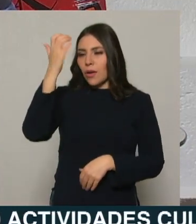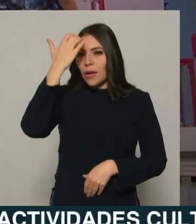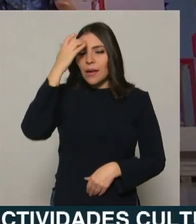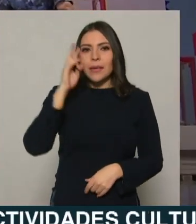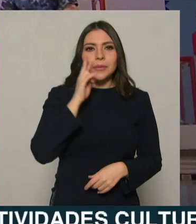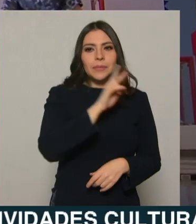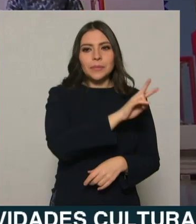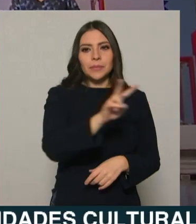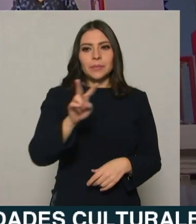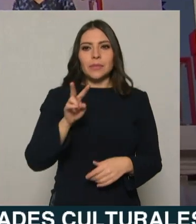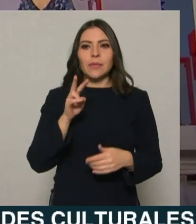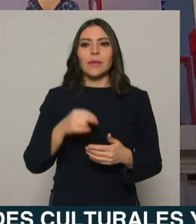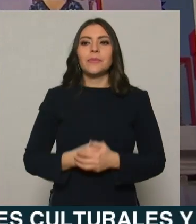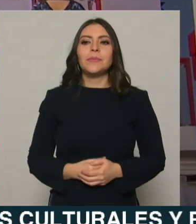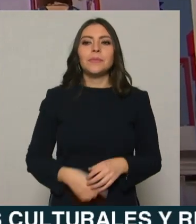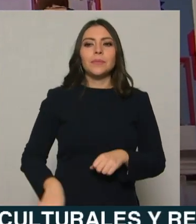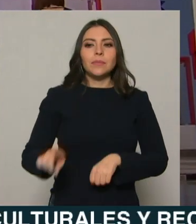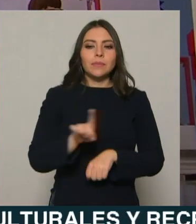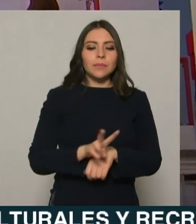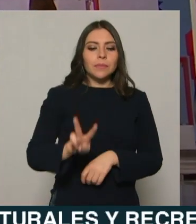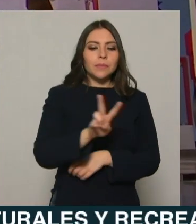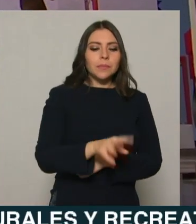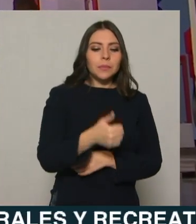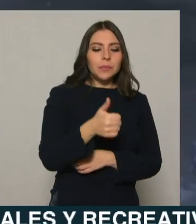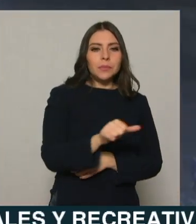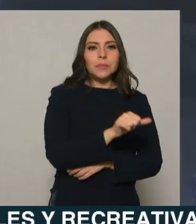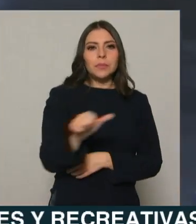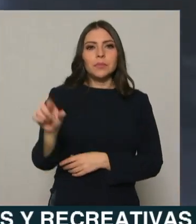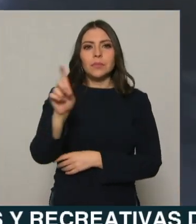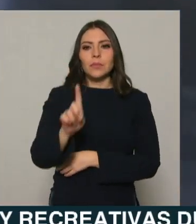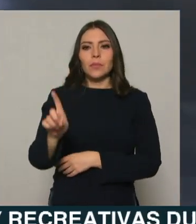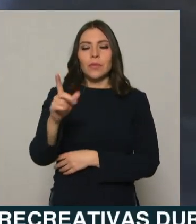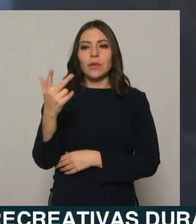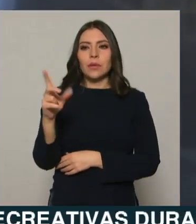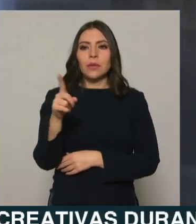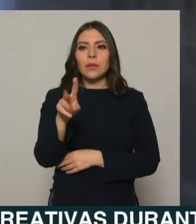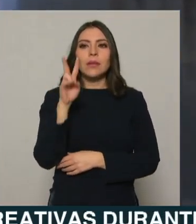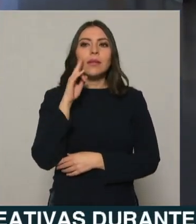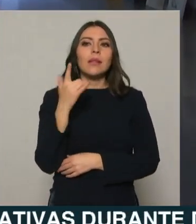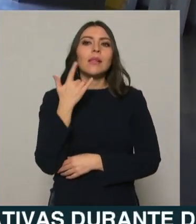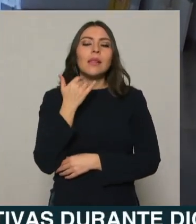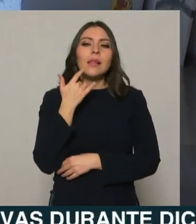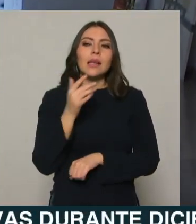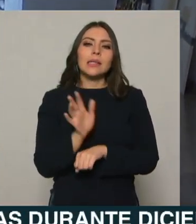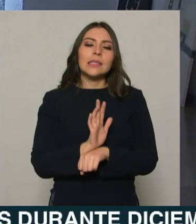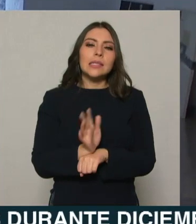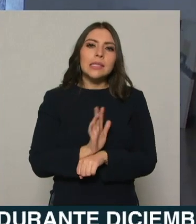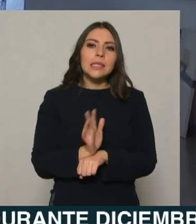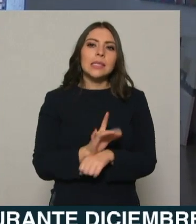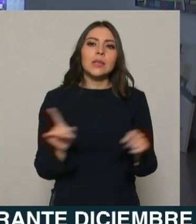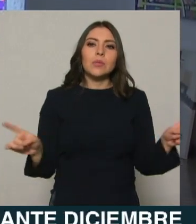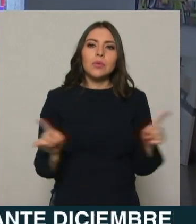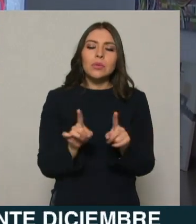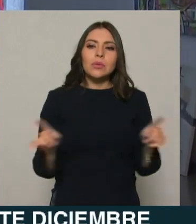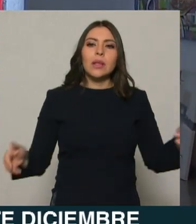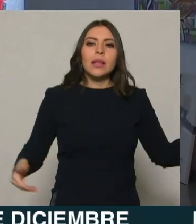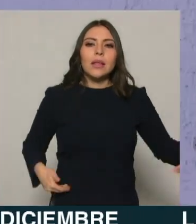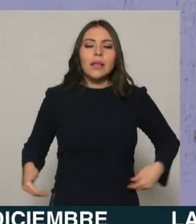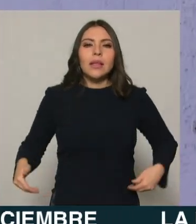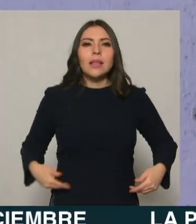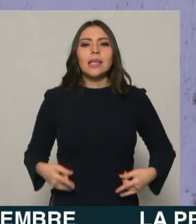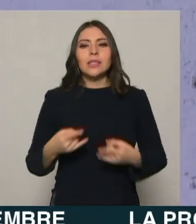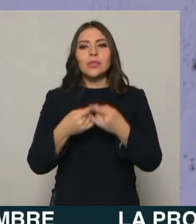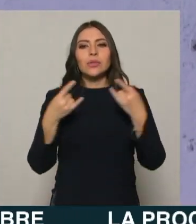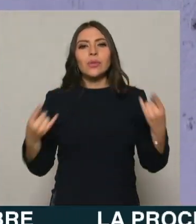integrarnos. Del viernes 6 al domingo 8 de diciembre usted podrá disfrutar de cine, música, teatro, cuentacuentos y